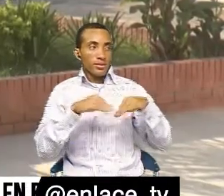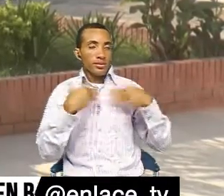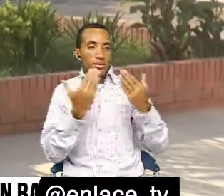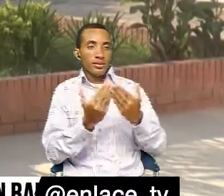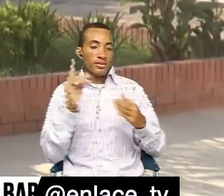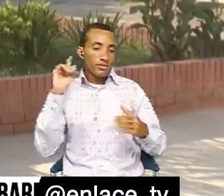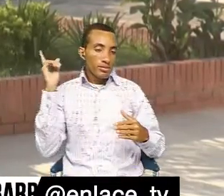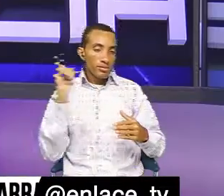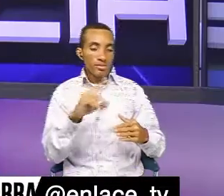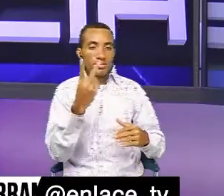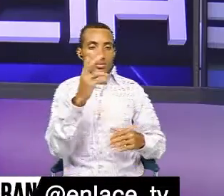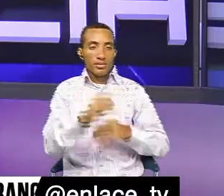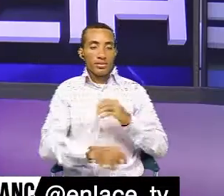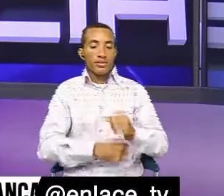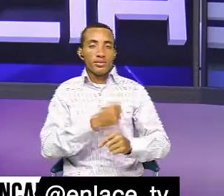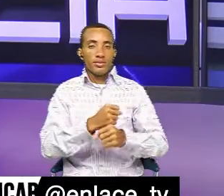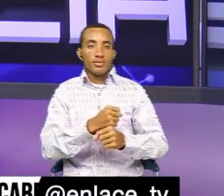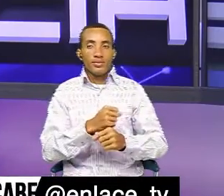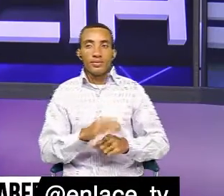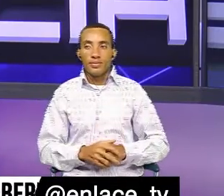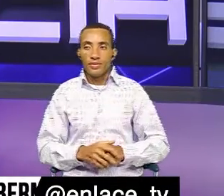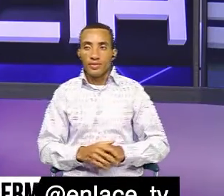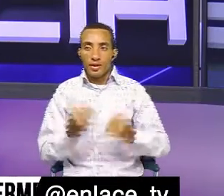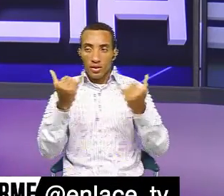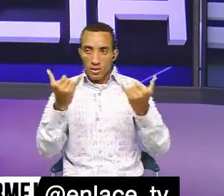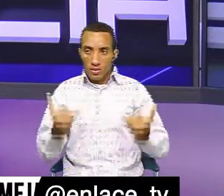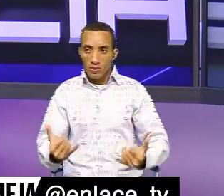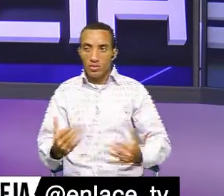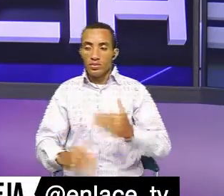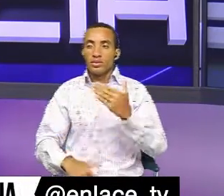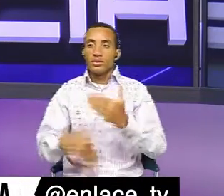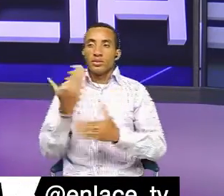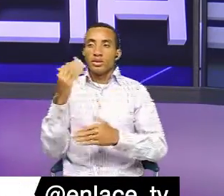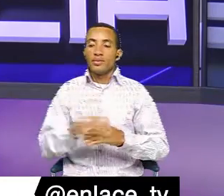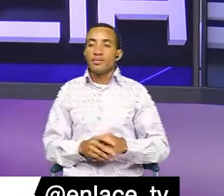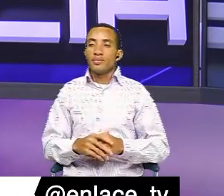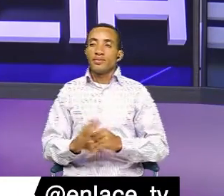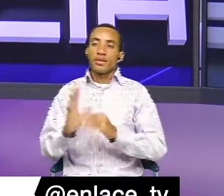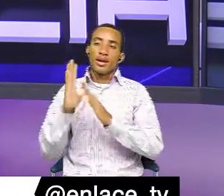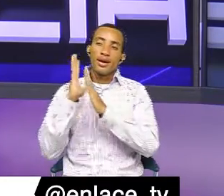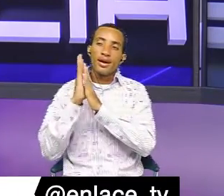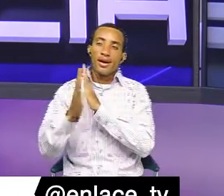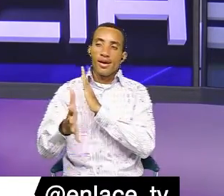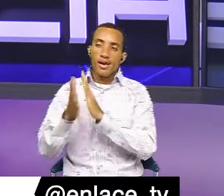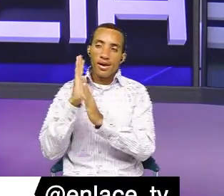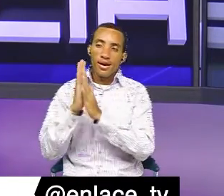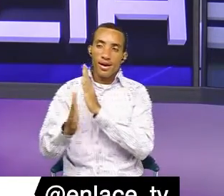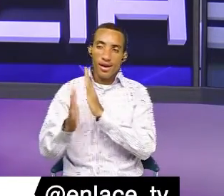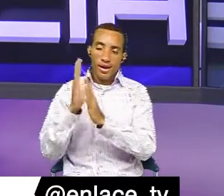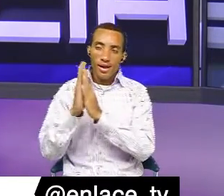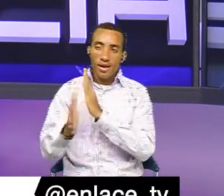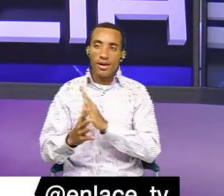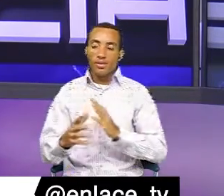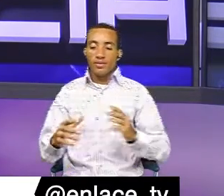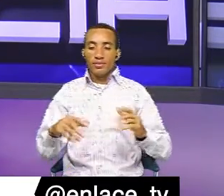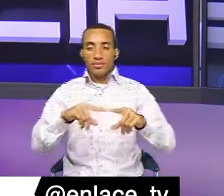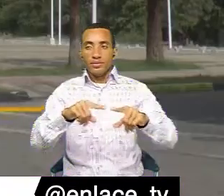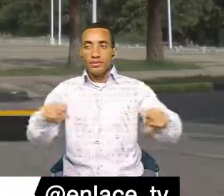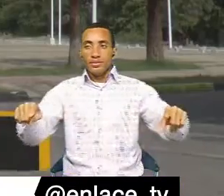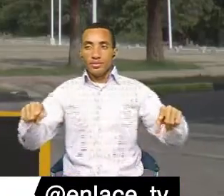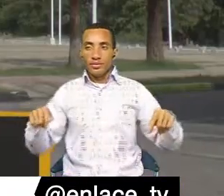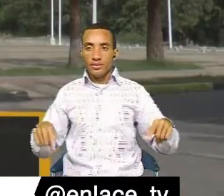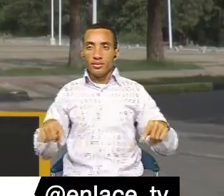años. Y a esta hora se da inicio a la maratón de cuenteros Abra Palabra en la Plaza Cívica Luis Pinilla. En